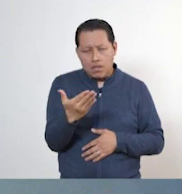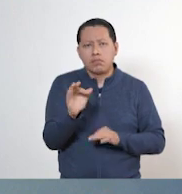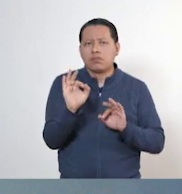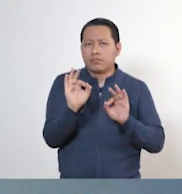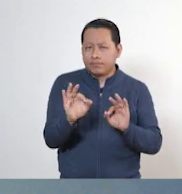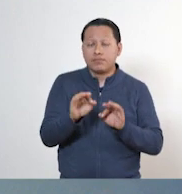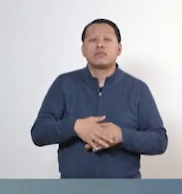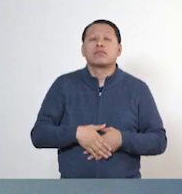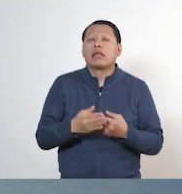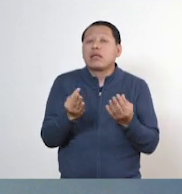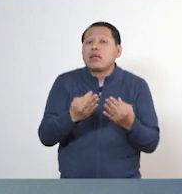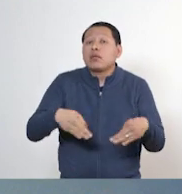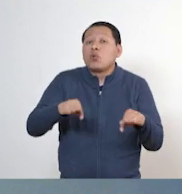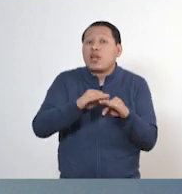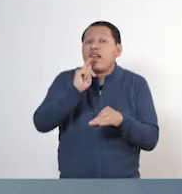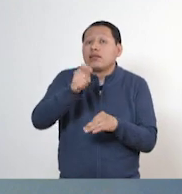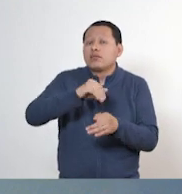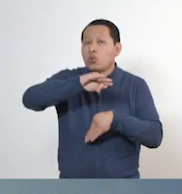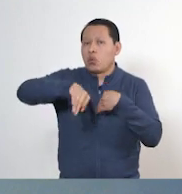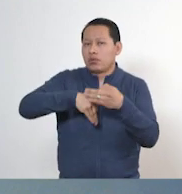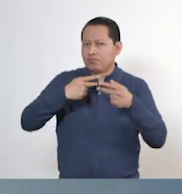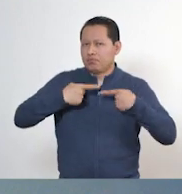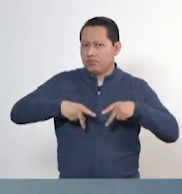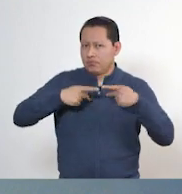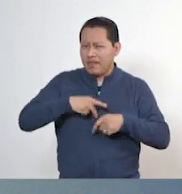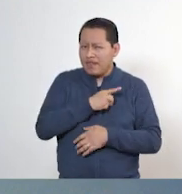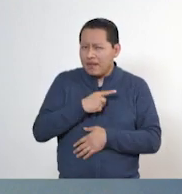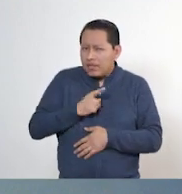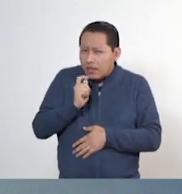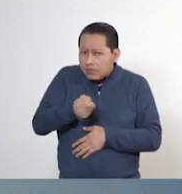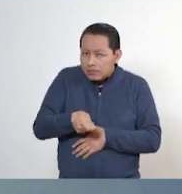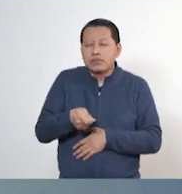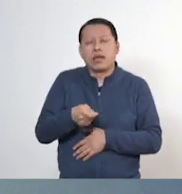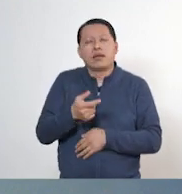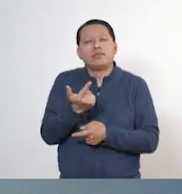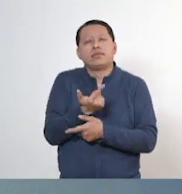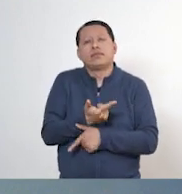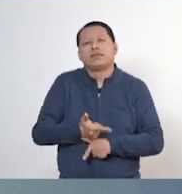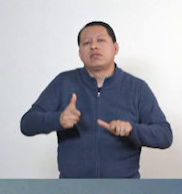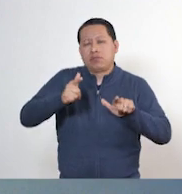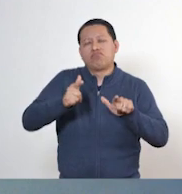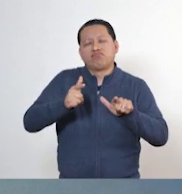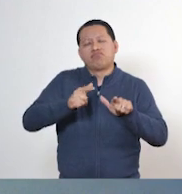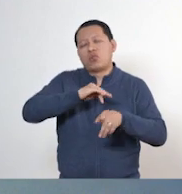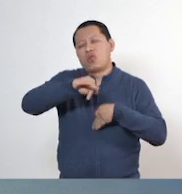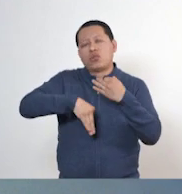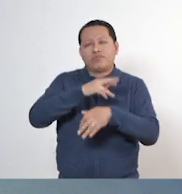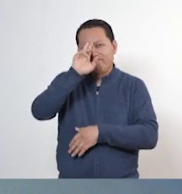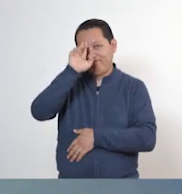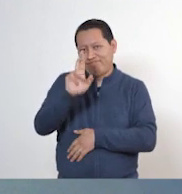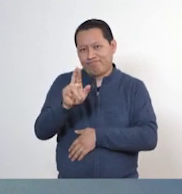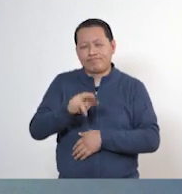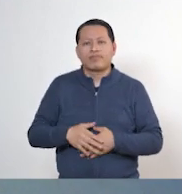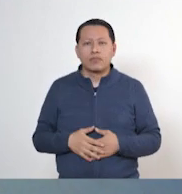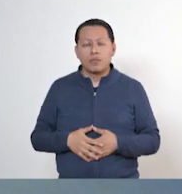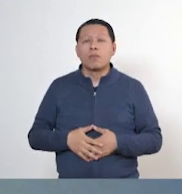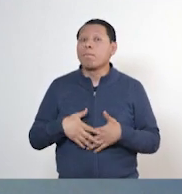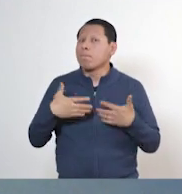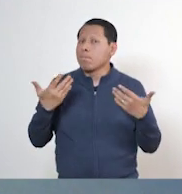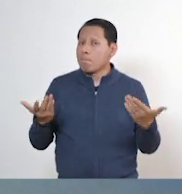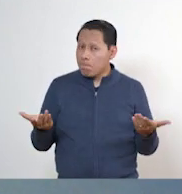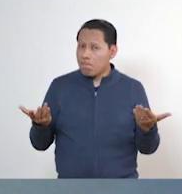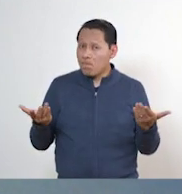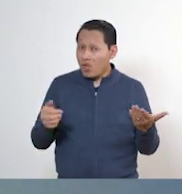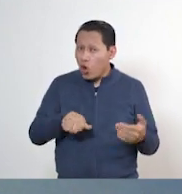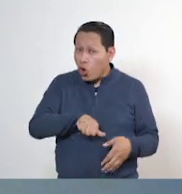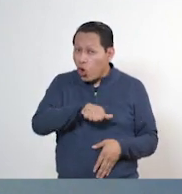nos ven. Es muy importante que entre toda la sociedad construyamos la libertad de todas las personas. ¿Y de qué otra